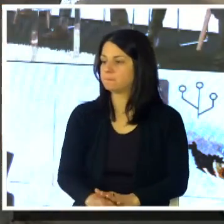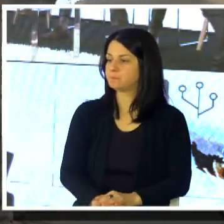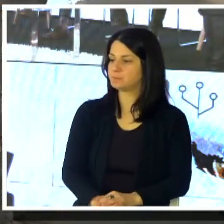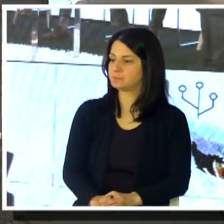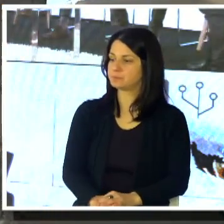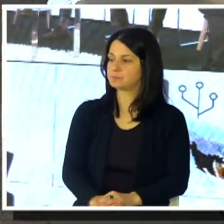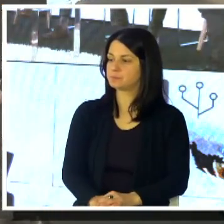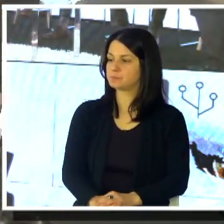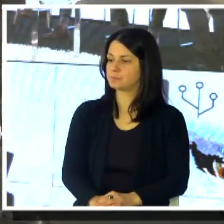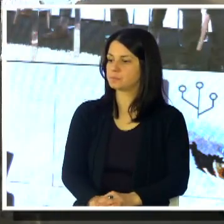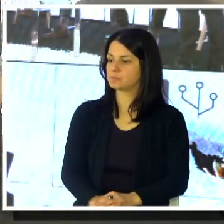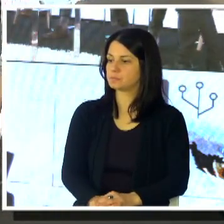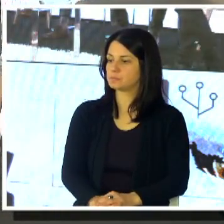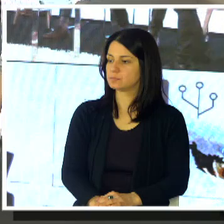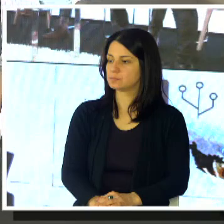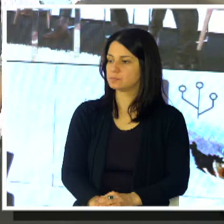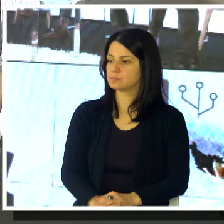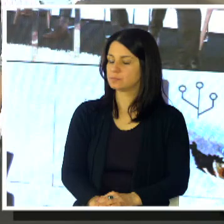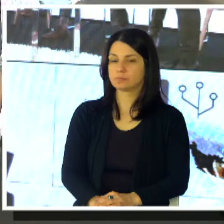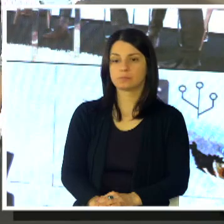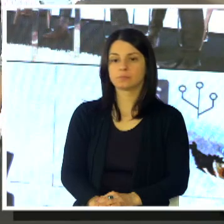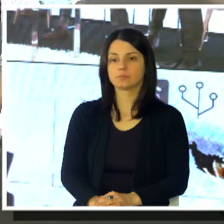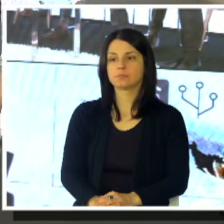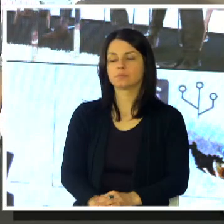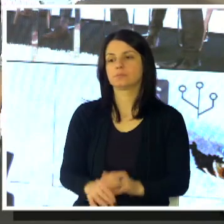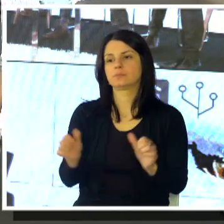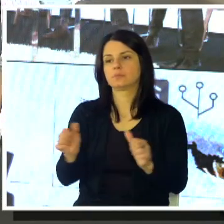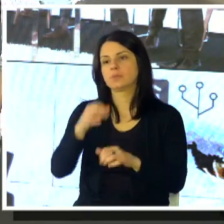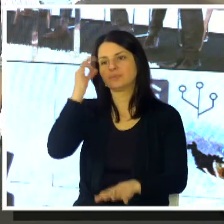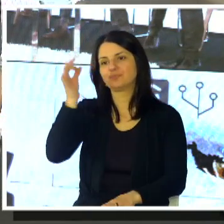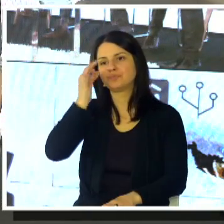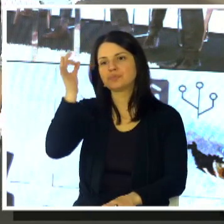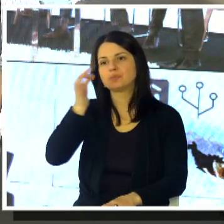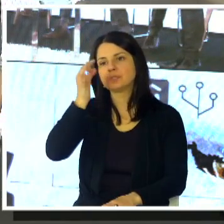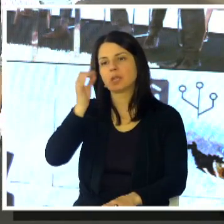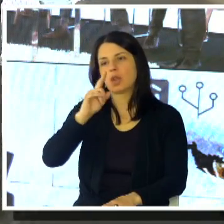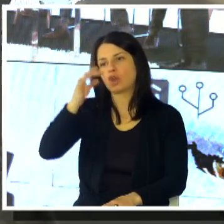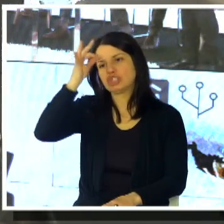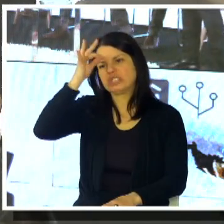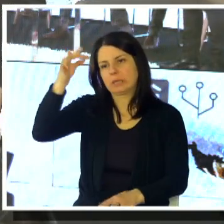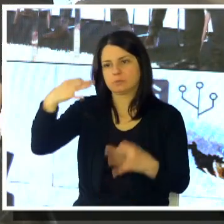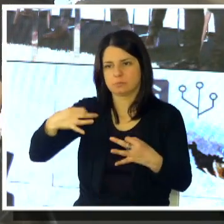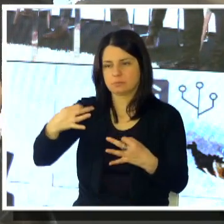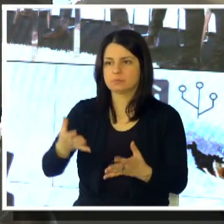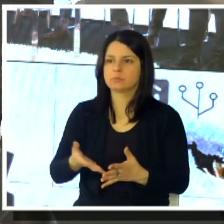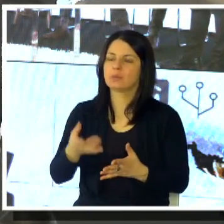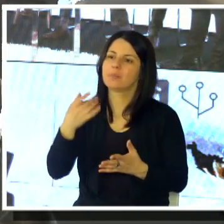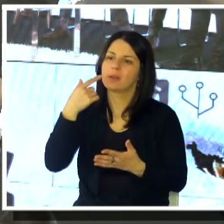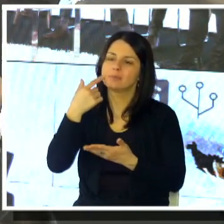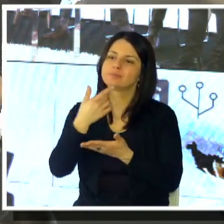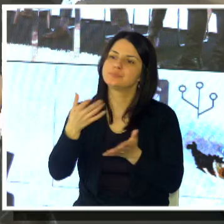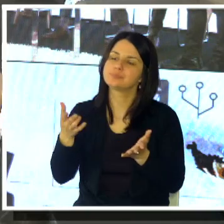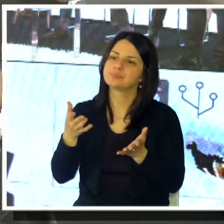Hola, bueno, yo voy a hacer una charla un poco no tan técnica, pero es para subrayar un